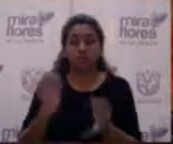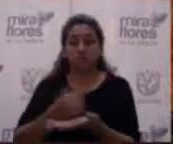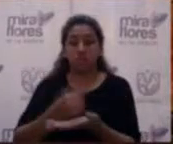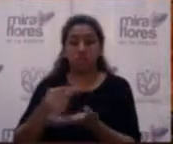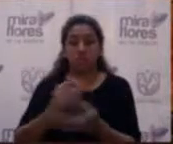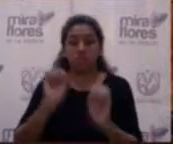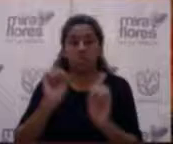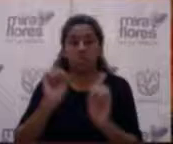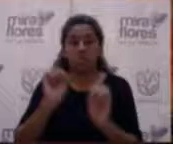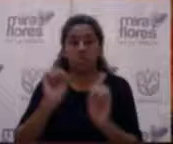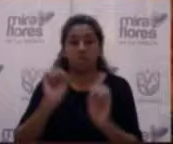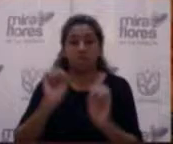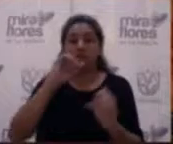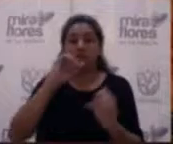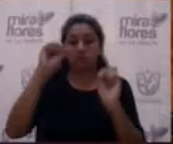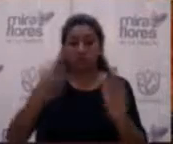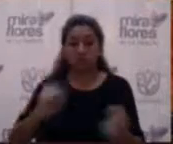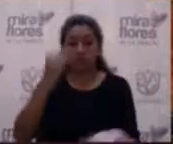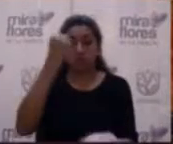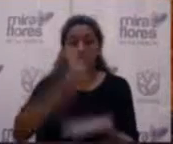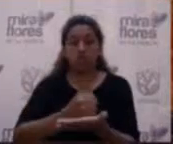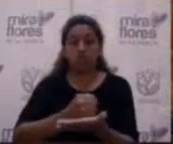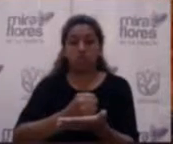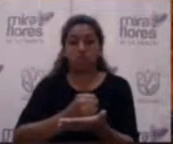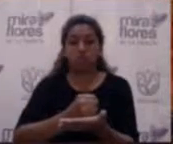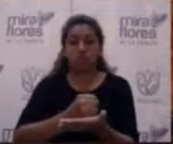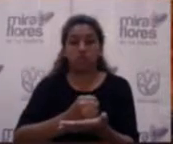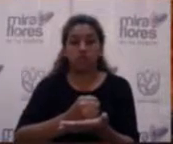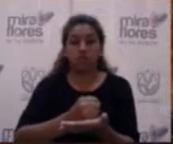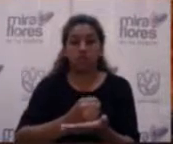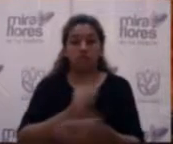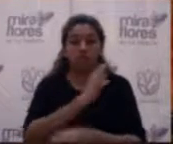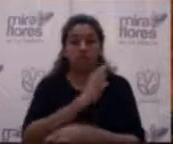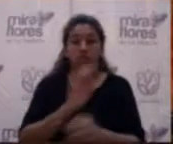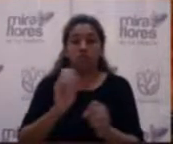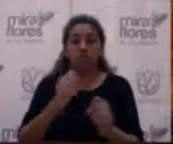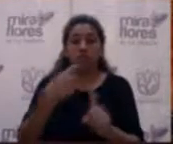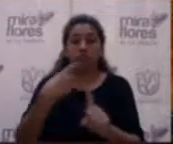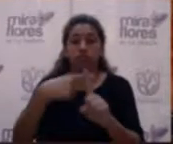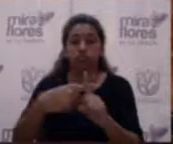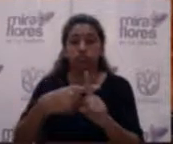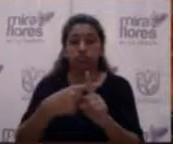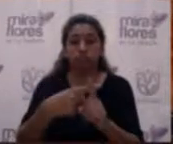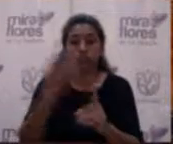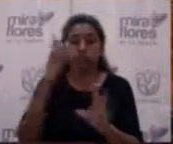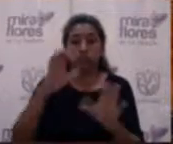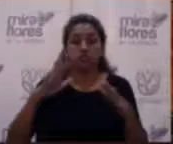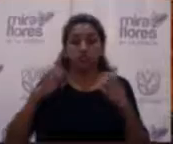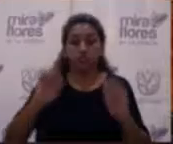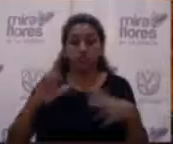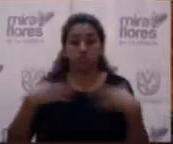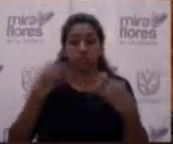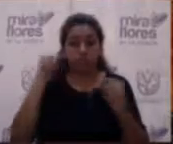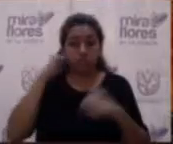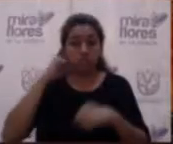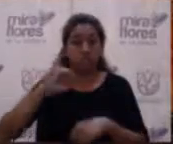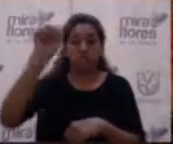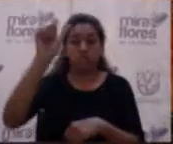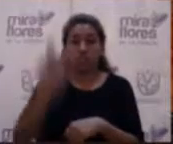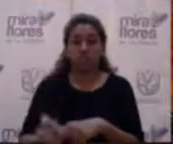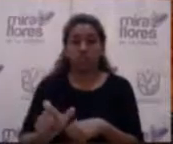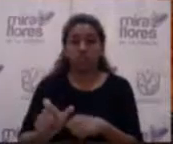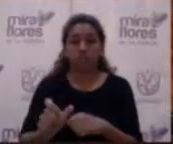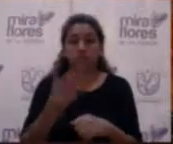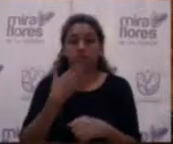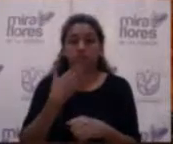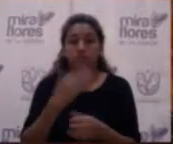Debate, procederemos a votar. Miembros del Consejo que estén a favor de aprobar la licencia y el viaje solicitado, si lo han expresado en